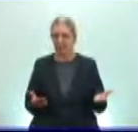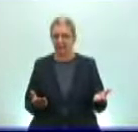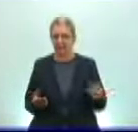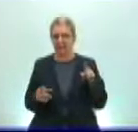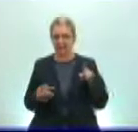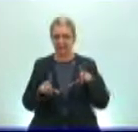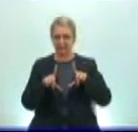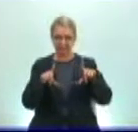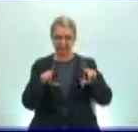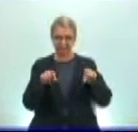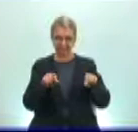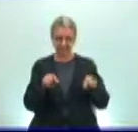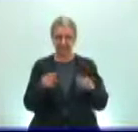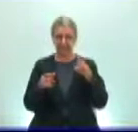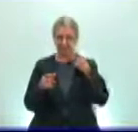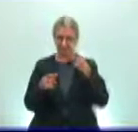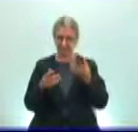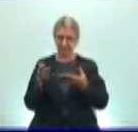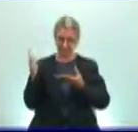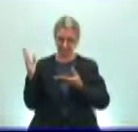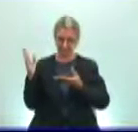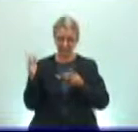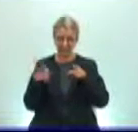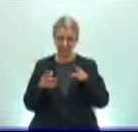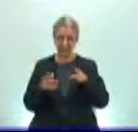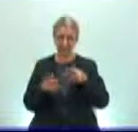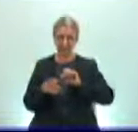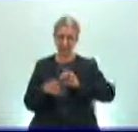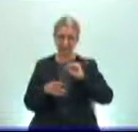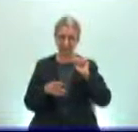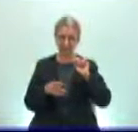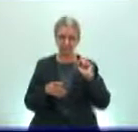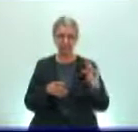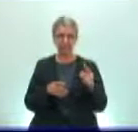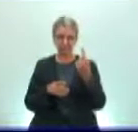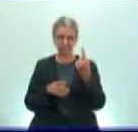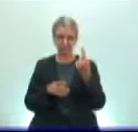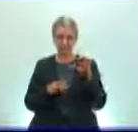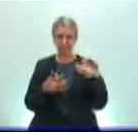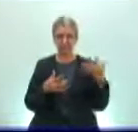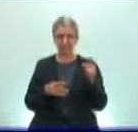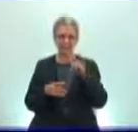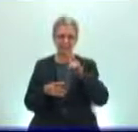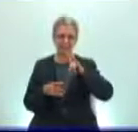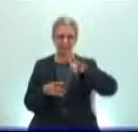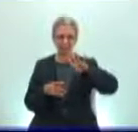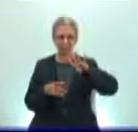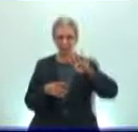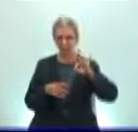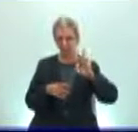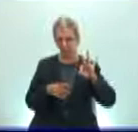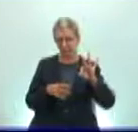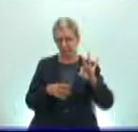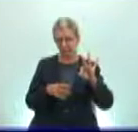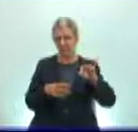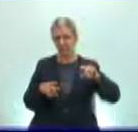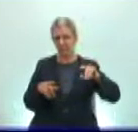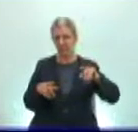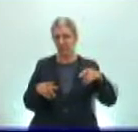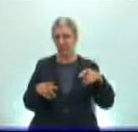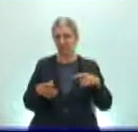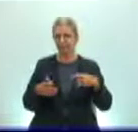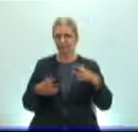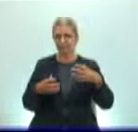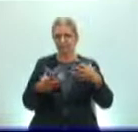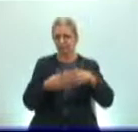pantalla ustedes pueden observar cuáles fueron esos logros. En primer lugar, en 1948, la producción bruta